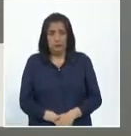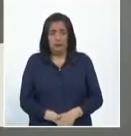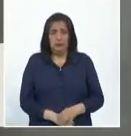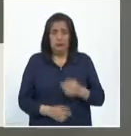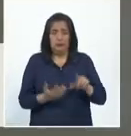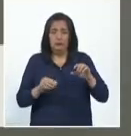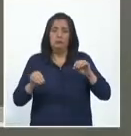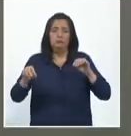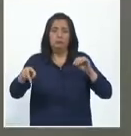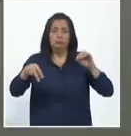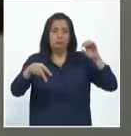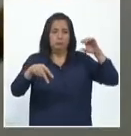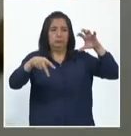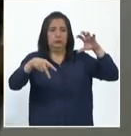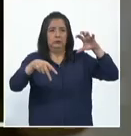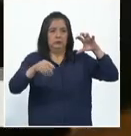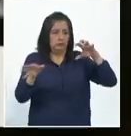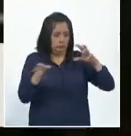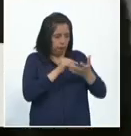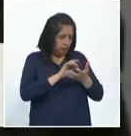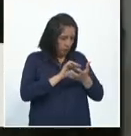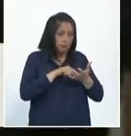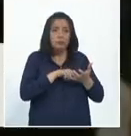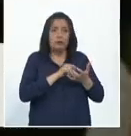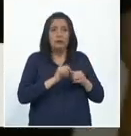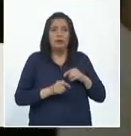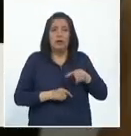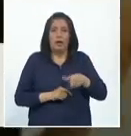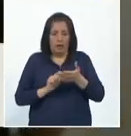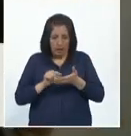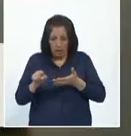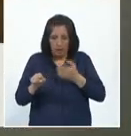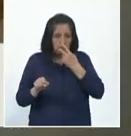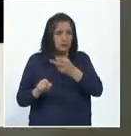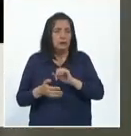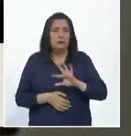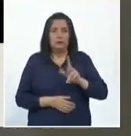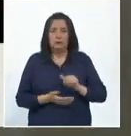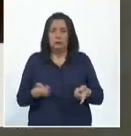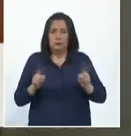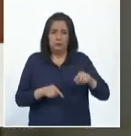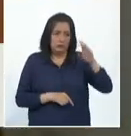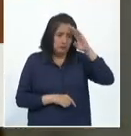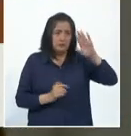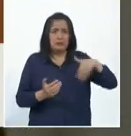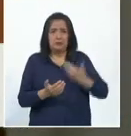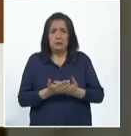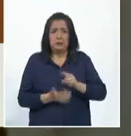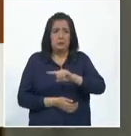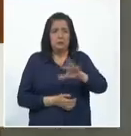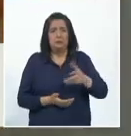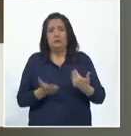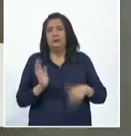con el movimiento y llega un mensaje a sus celulares. Fue así que se dieron cuenta del robo. Sin embargo, cuando llegó la policía, los delincuentes